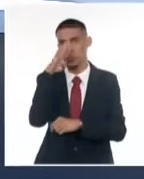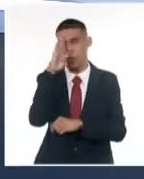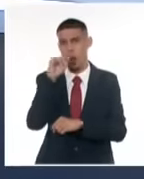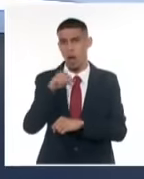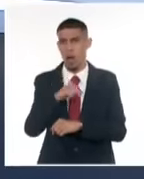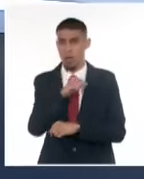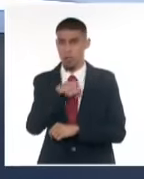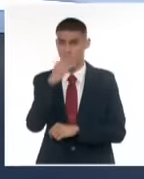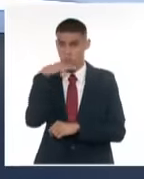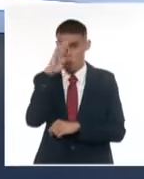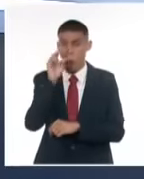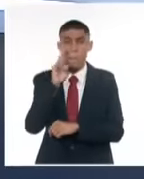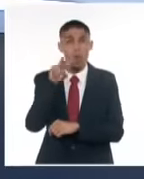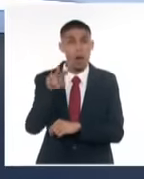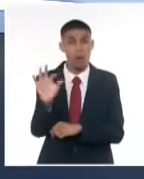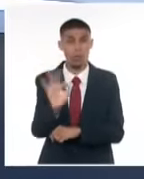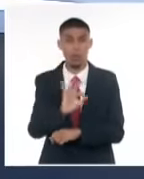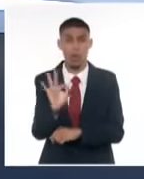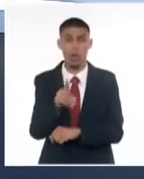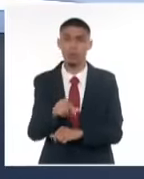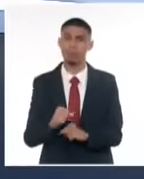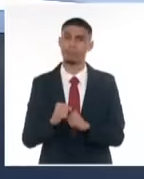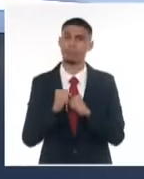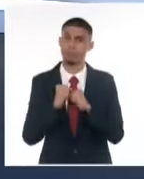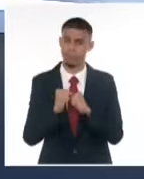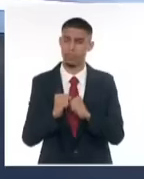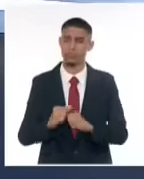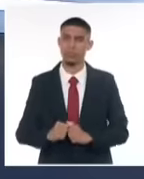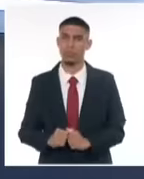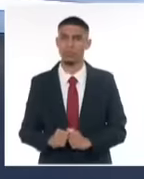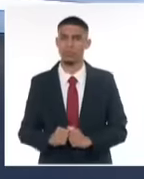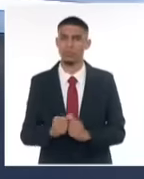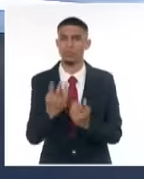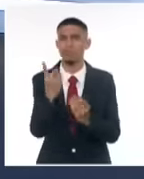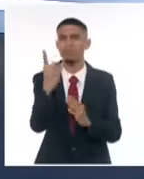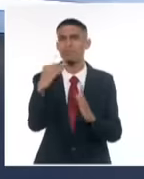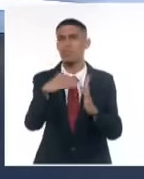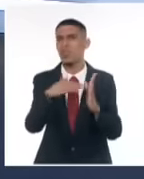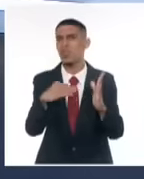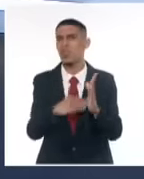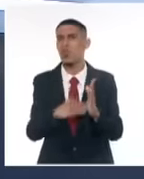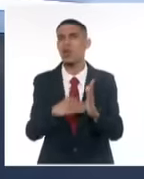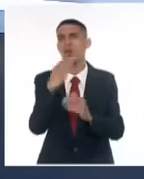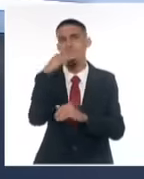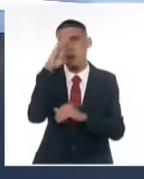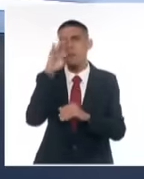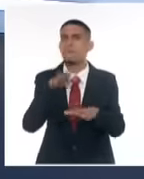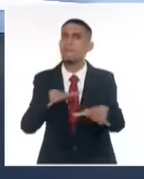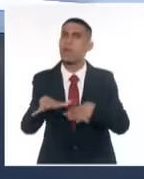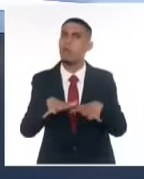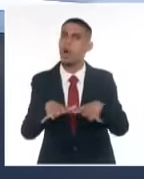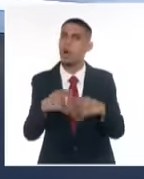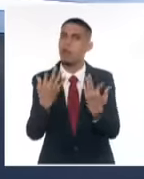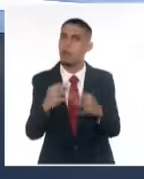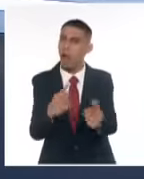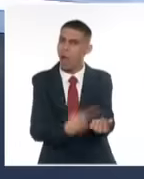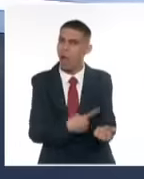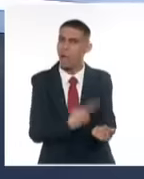cubanas, tiene una fuerza extraordinaria. Mientras millones de cubanos nos preparamos para el fin de año que se